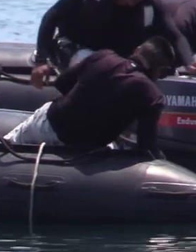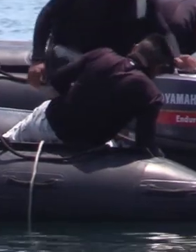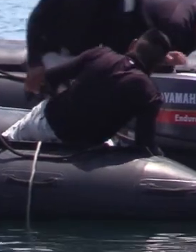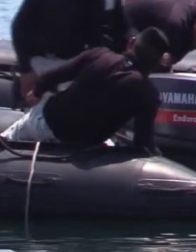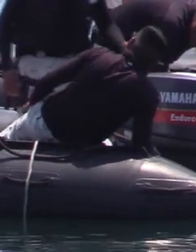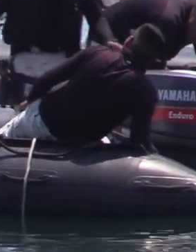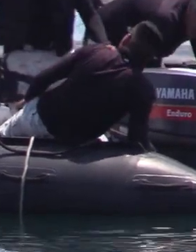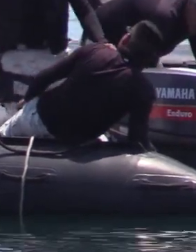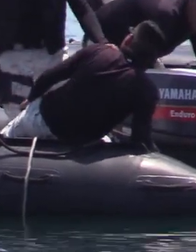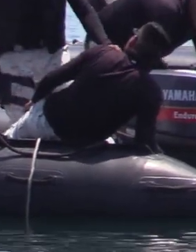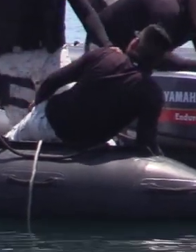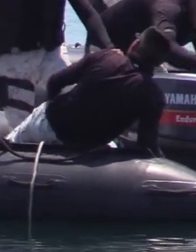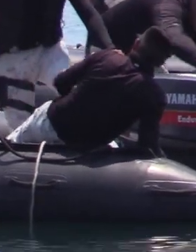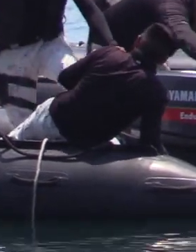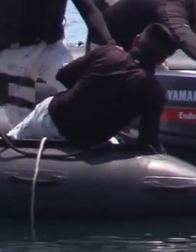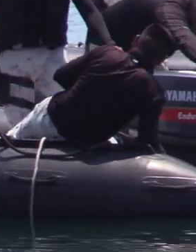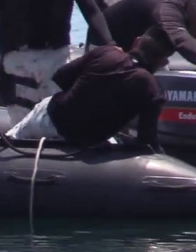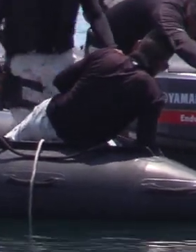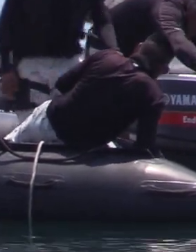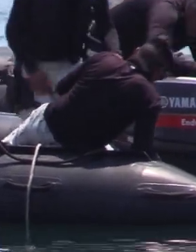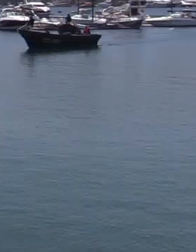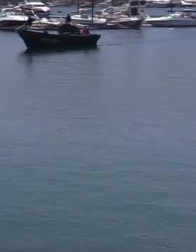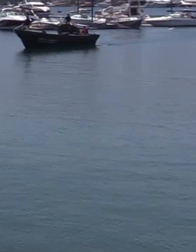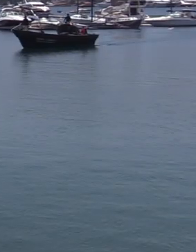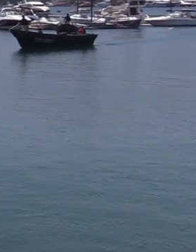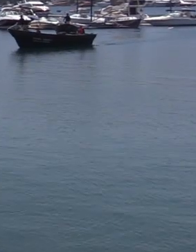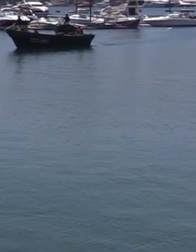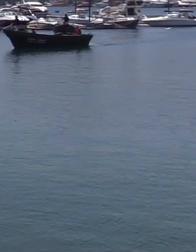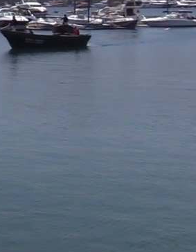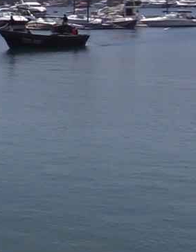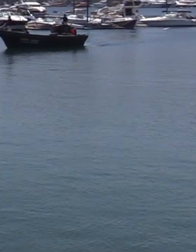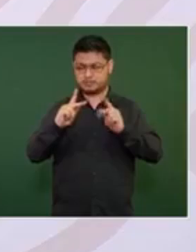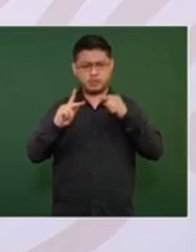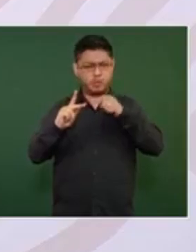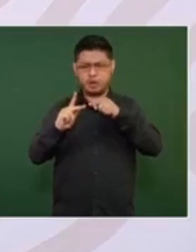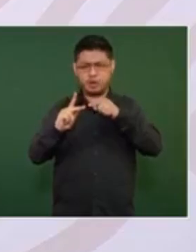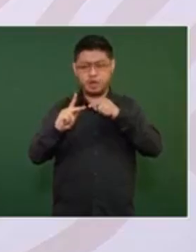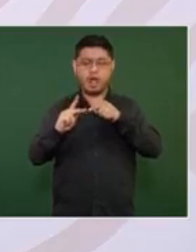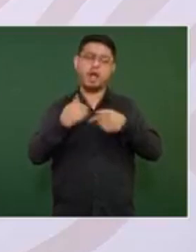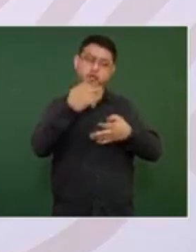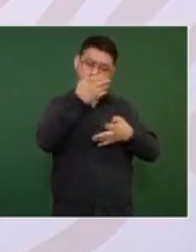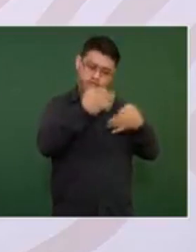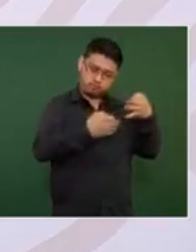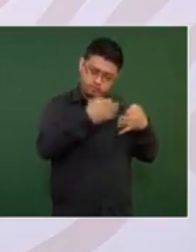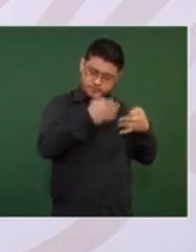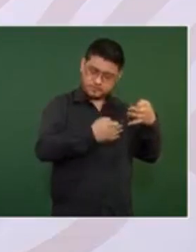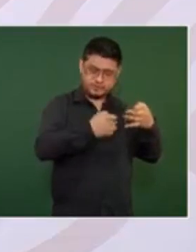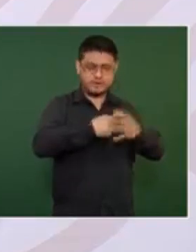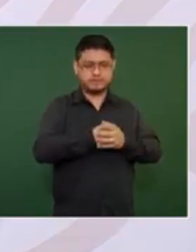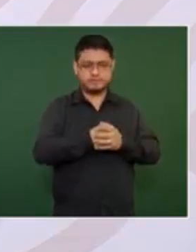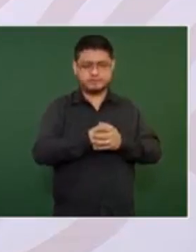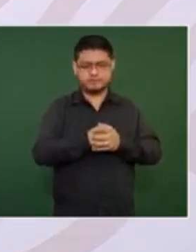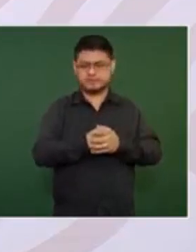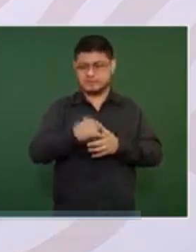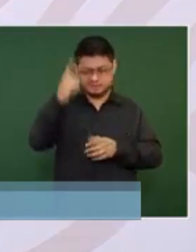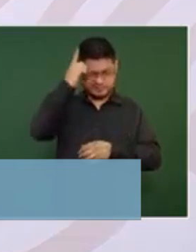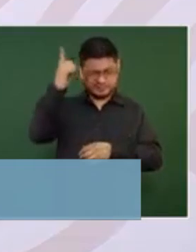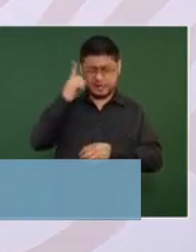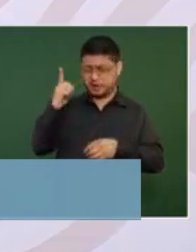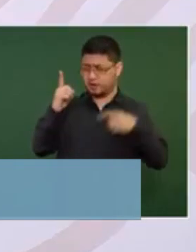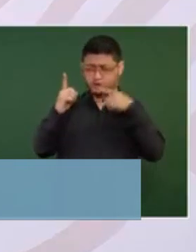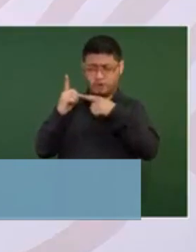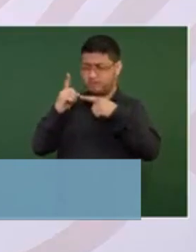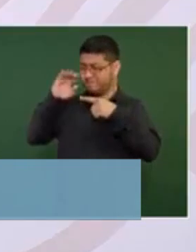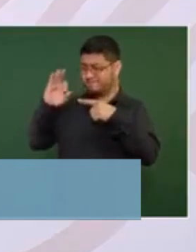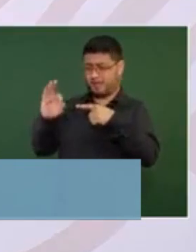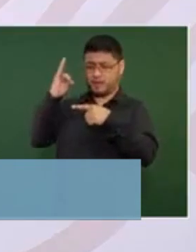clave a nivel federal durante su quinto informe de gobierno desde Campeche. Los delitos del fuero federal se han reducido en